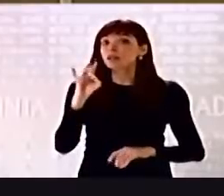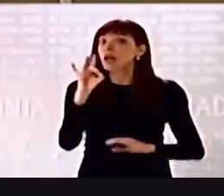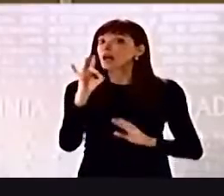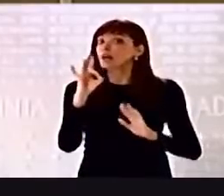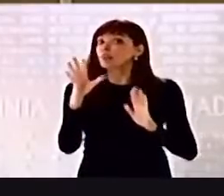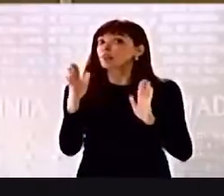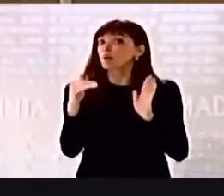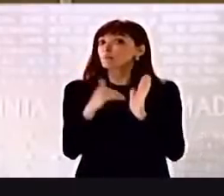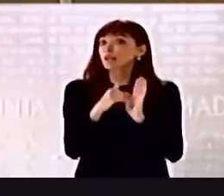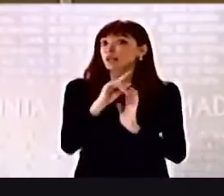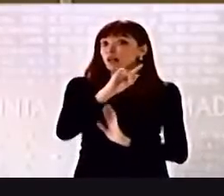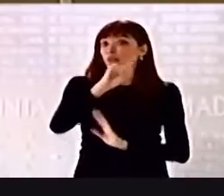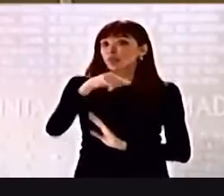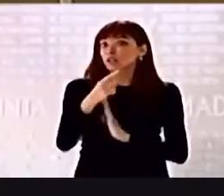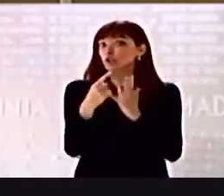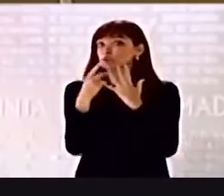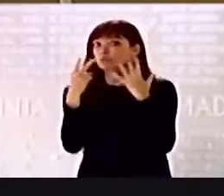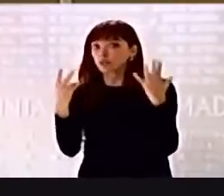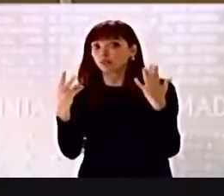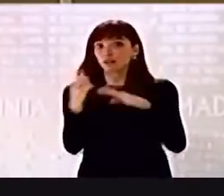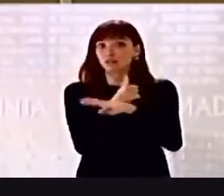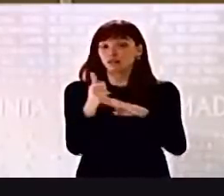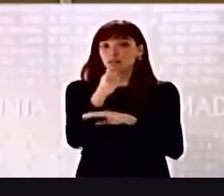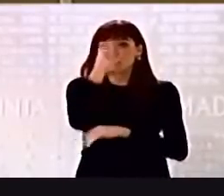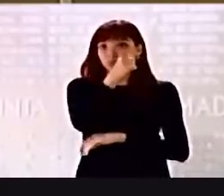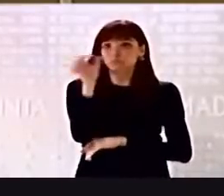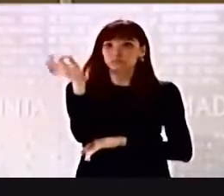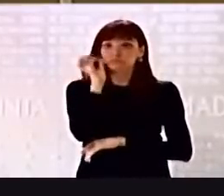15.607 extremeños y extremeñas